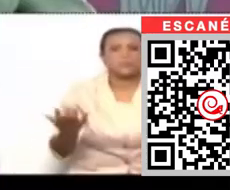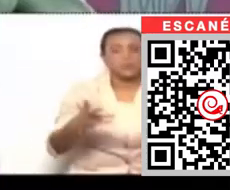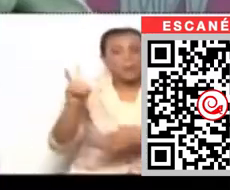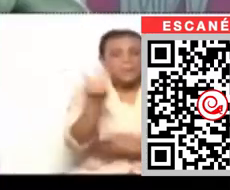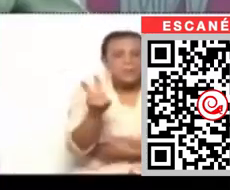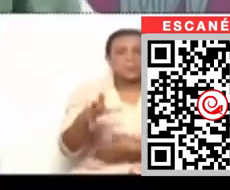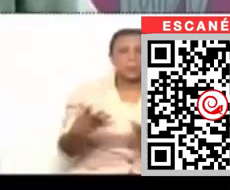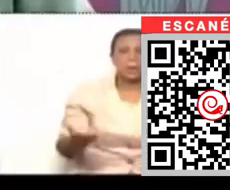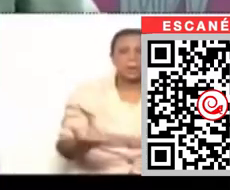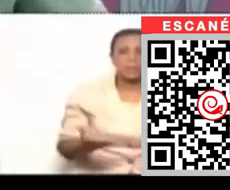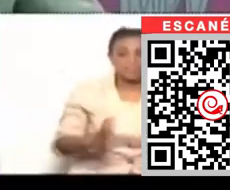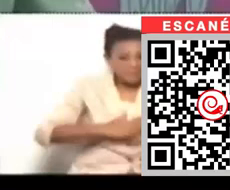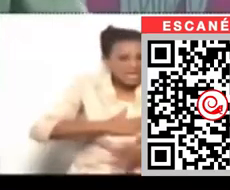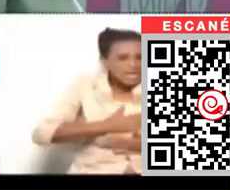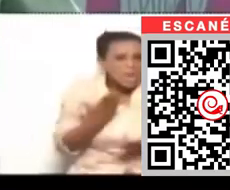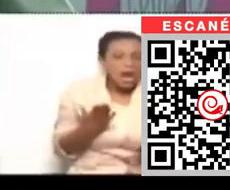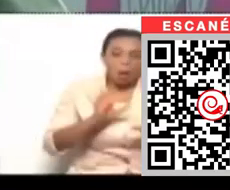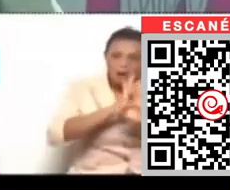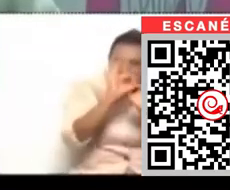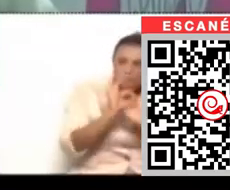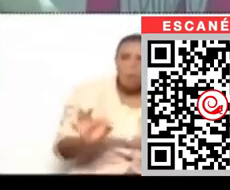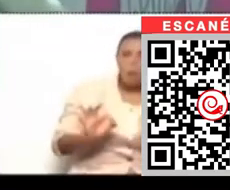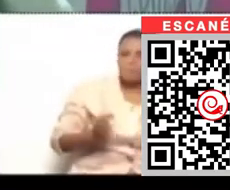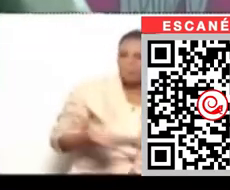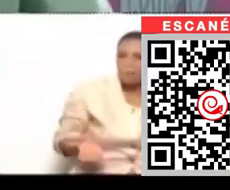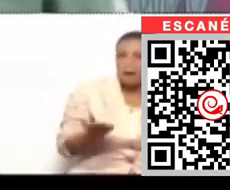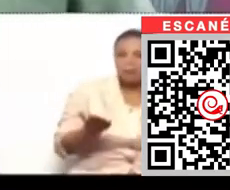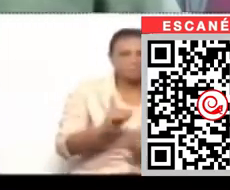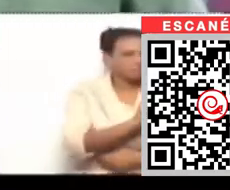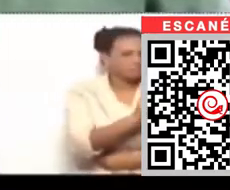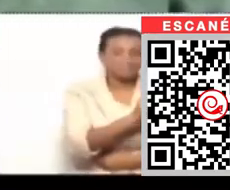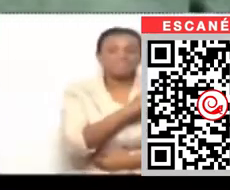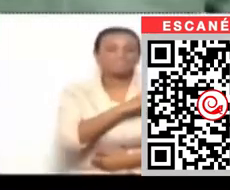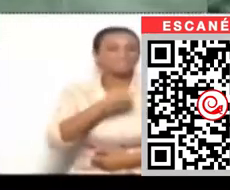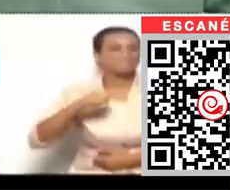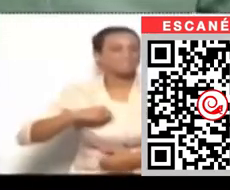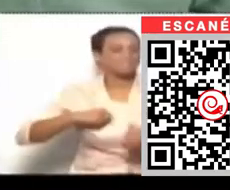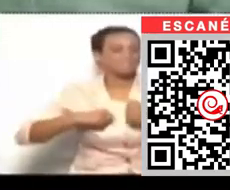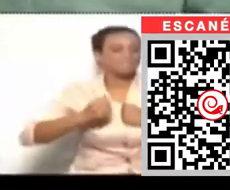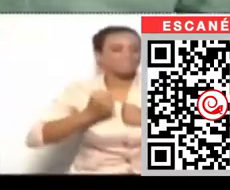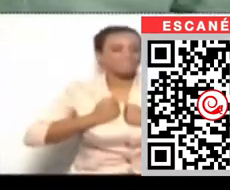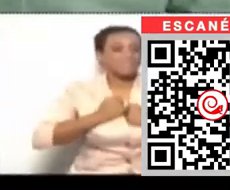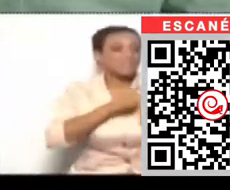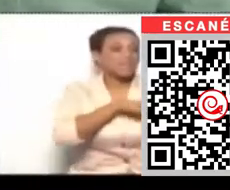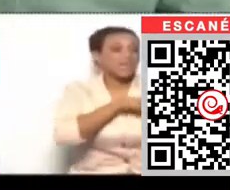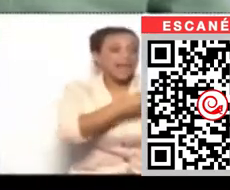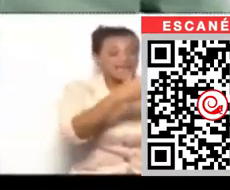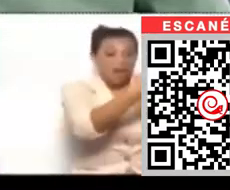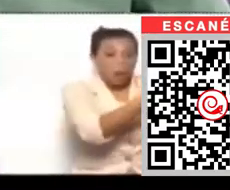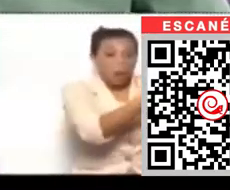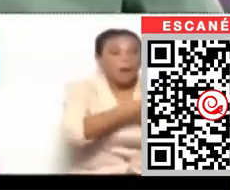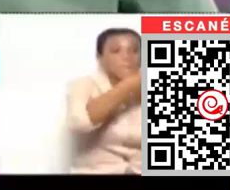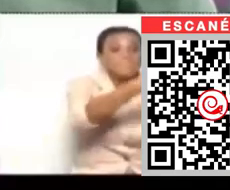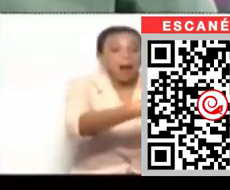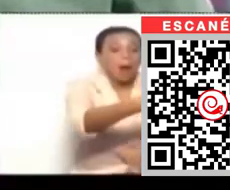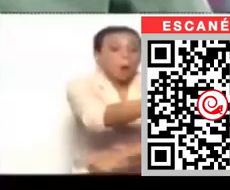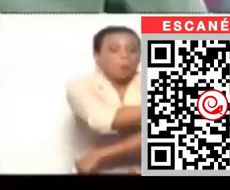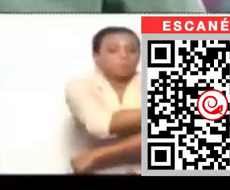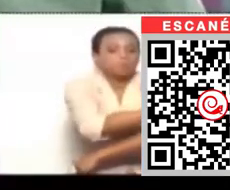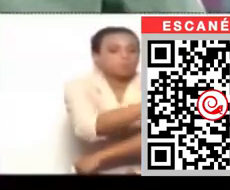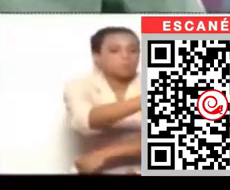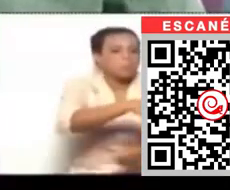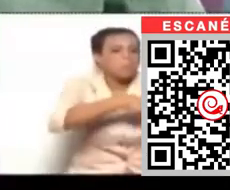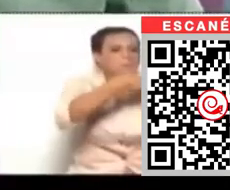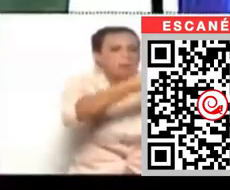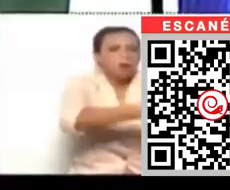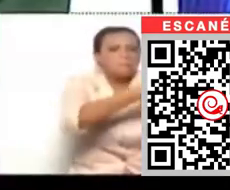país, que quiera una alternativa para Venezuela. No, sencillamente son nóminas, son mercenarios. Y ellos